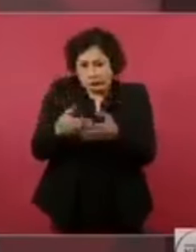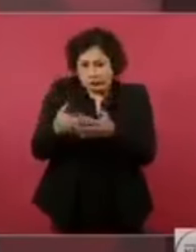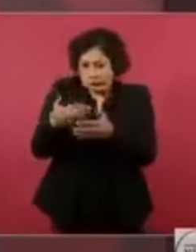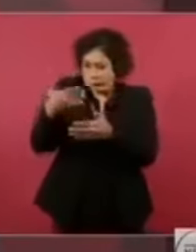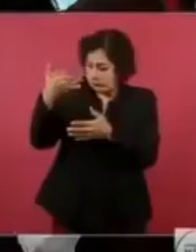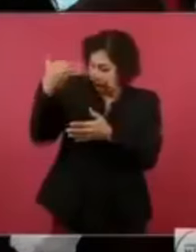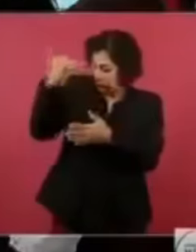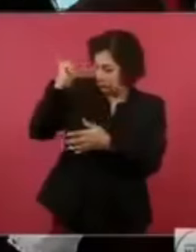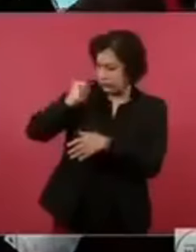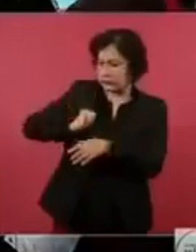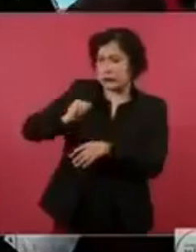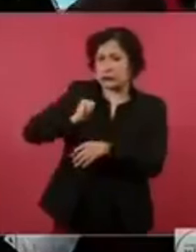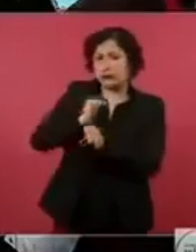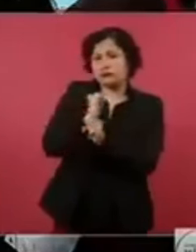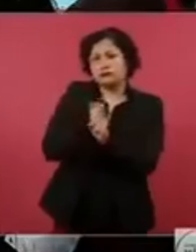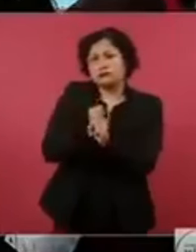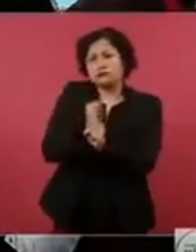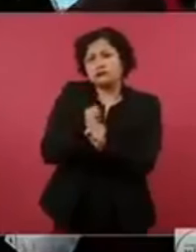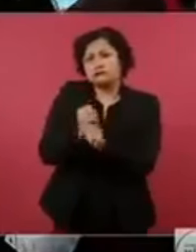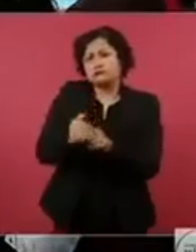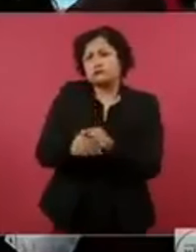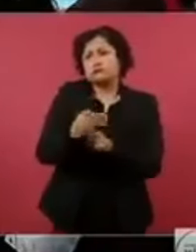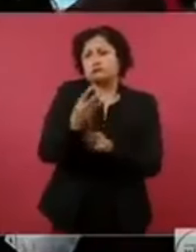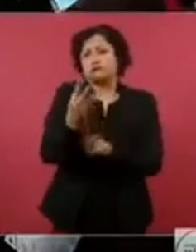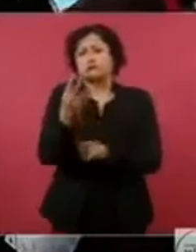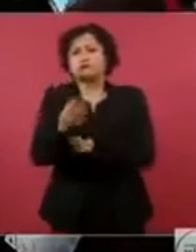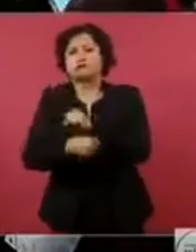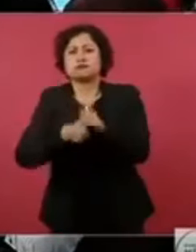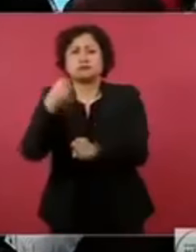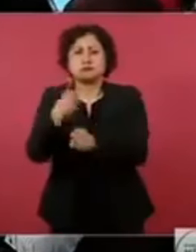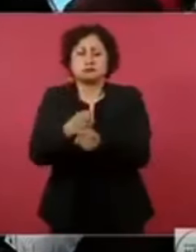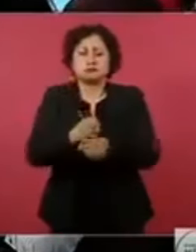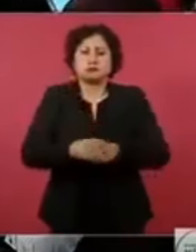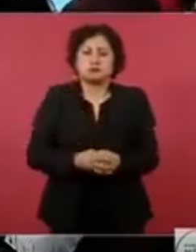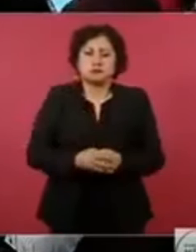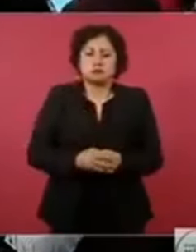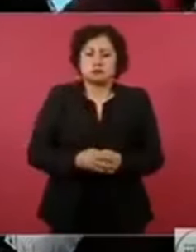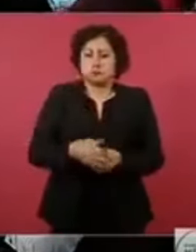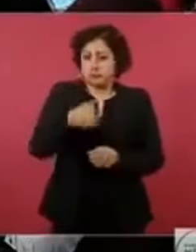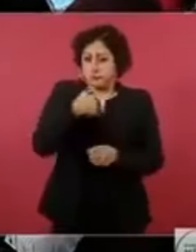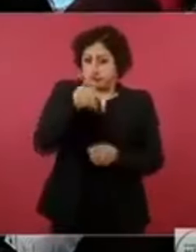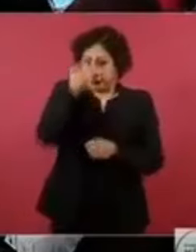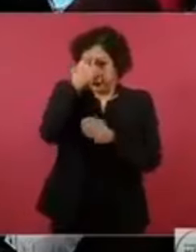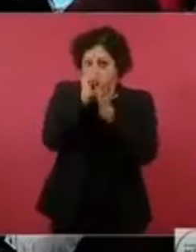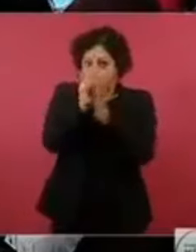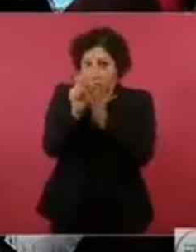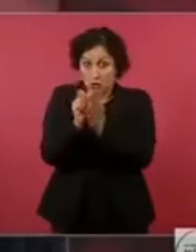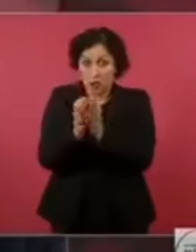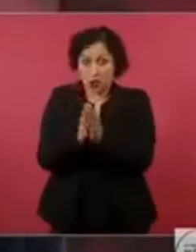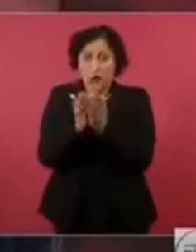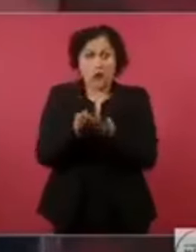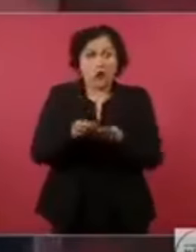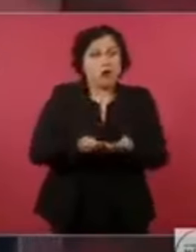esperemos 3, 4 años, uno, ya con eso nos alegraría bastante. Vamos,